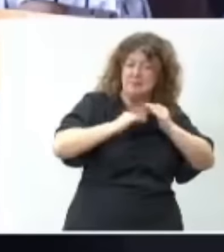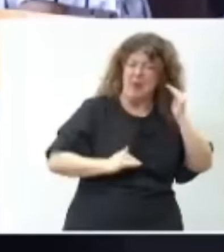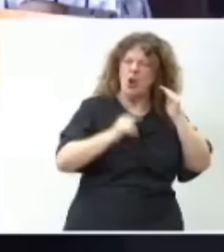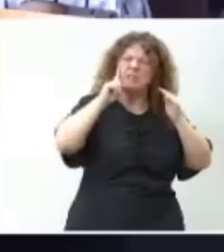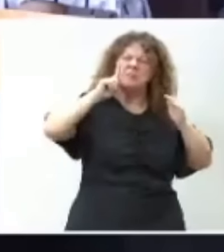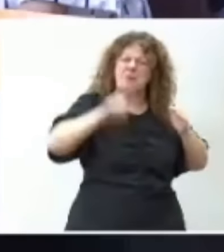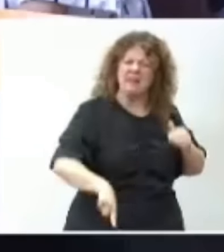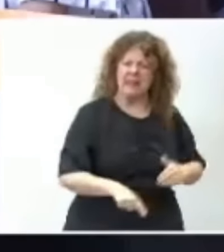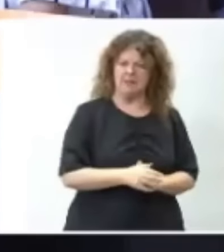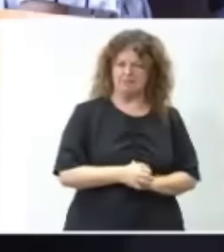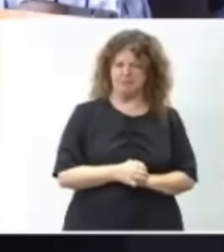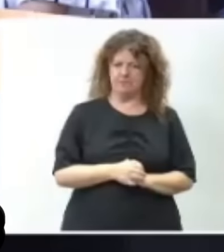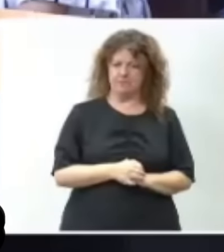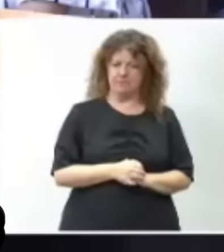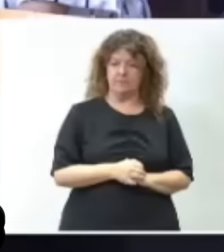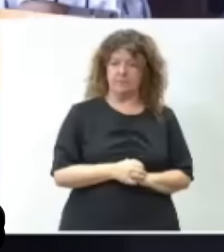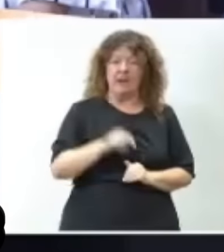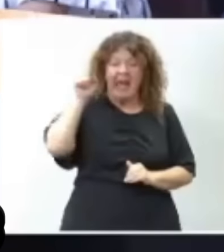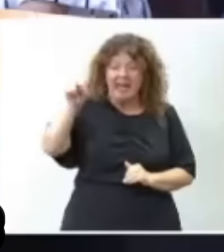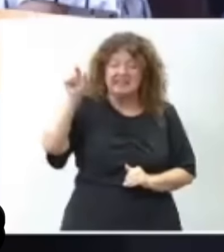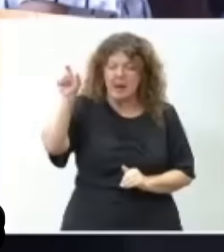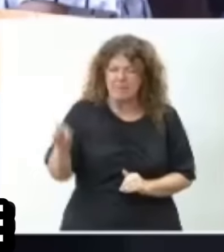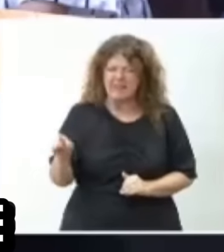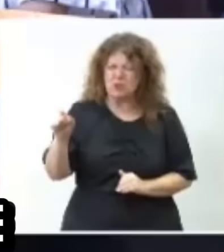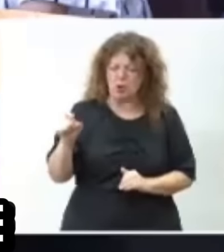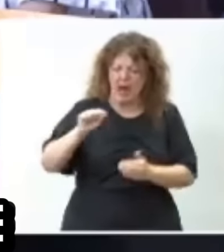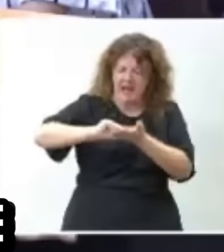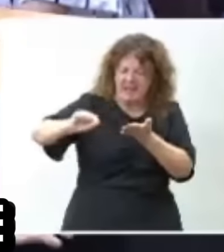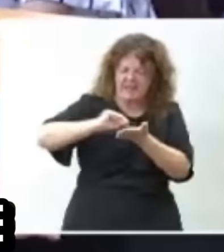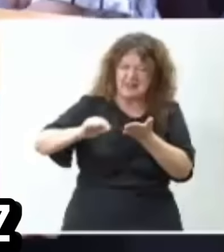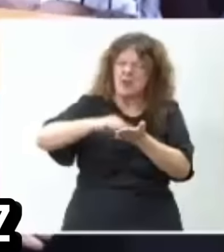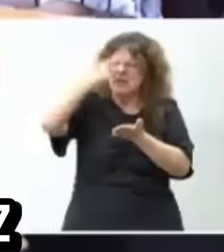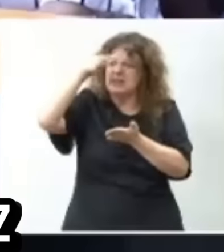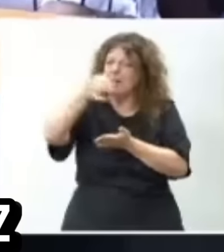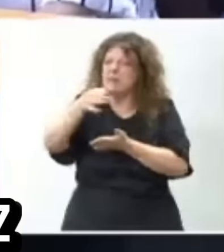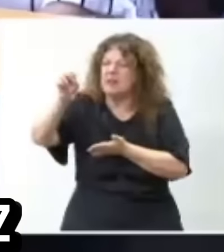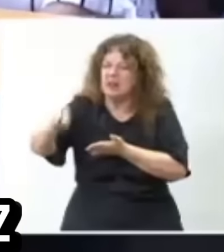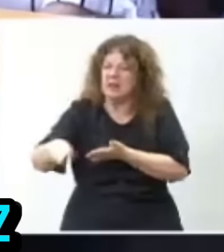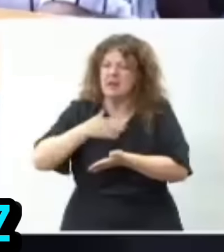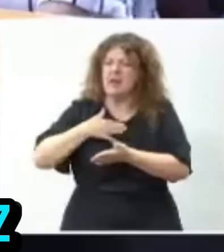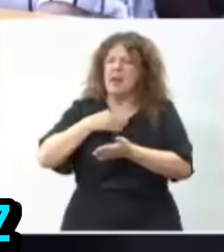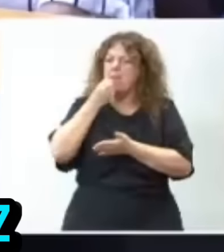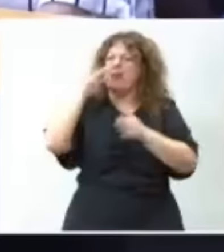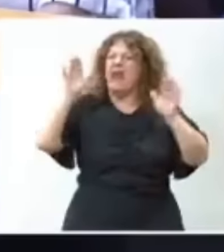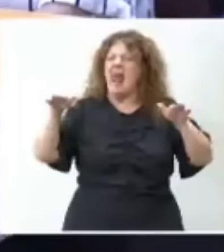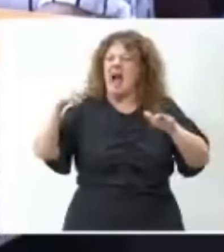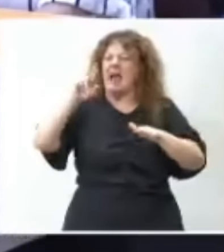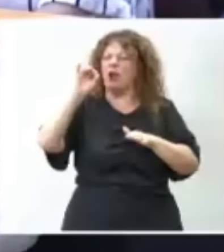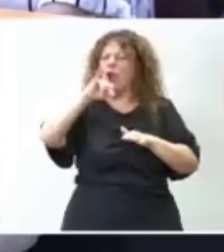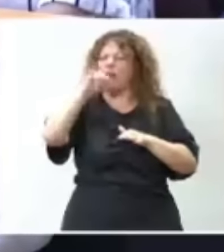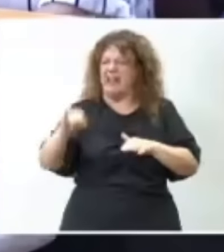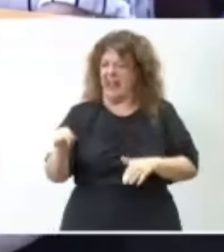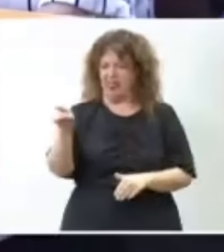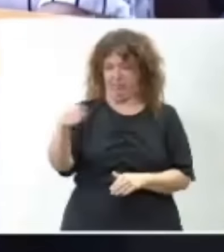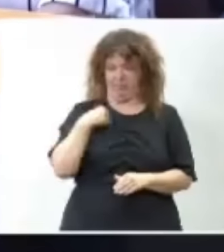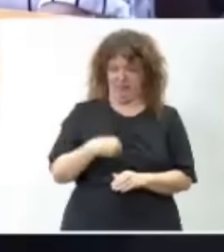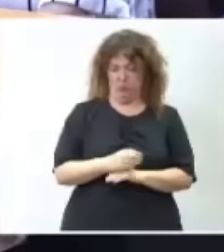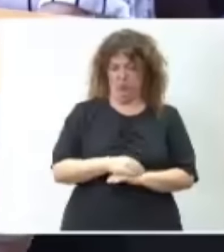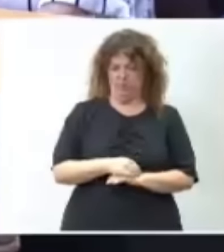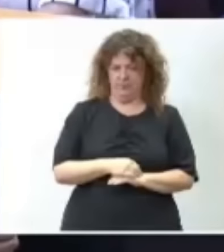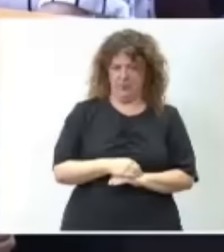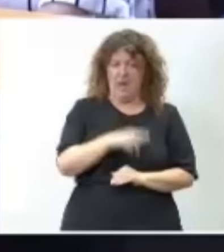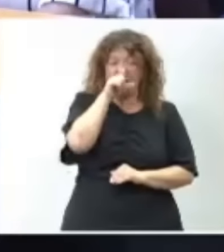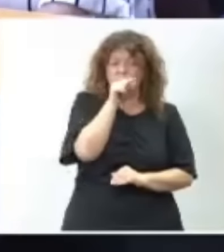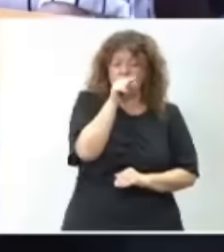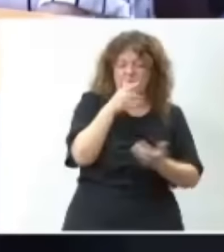mienten. Esta persona que escribió estos mensajes saben perfectamente que es Miguel Ángel Rodríguez. El tuit de